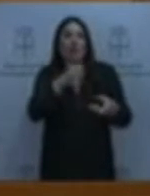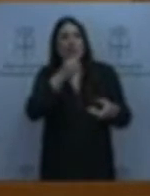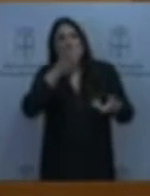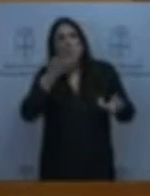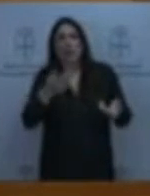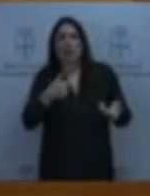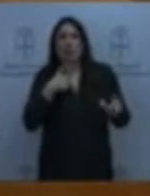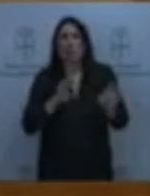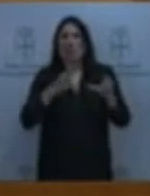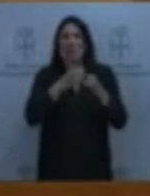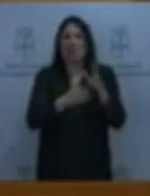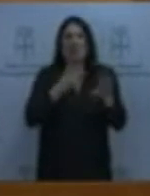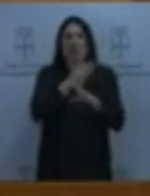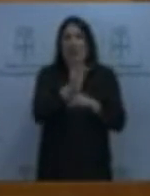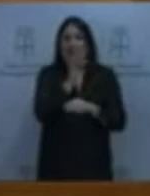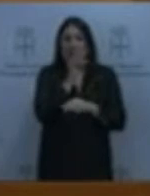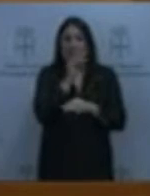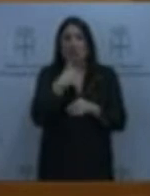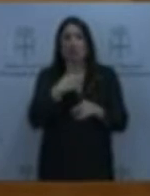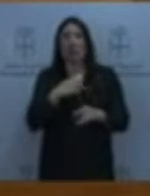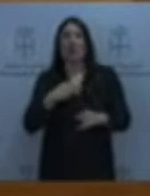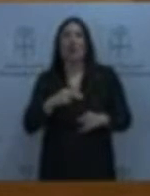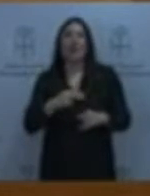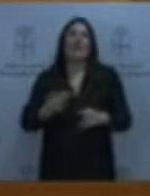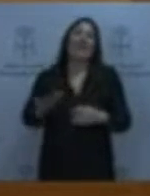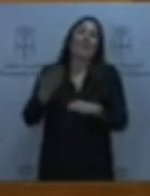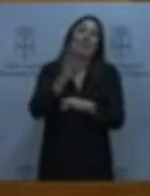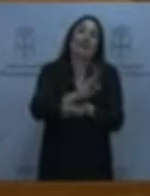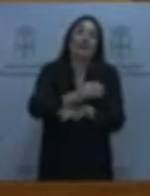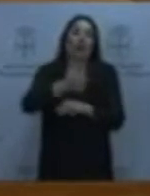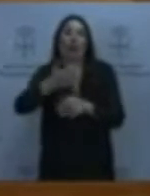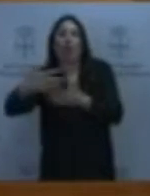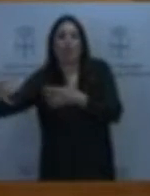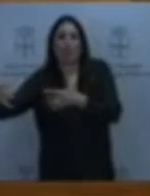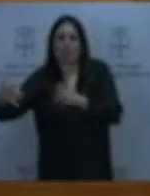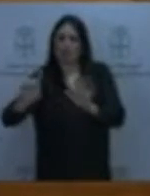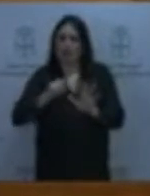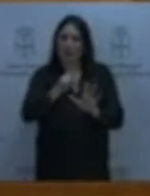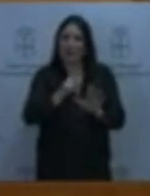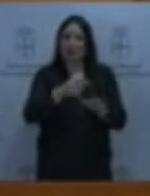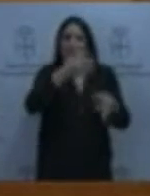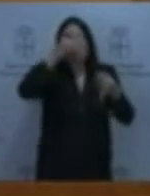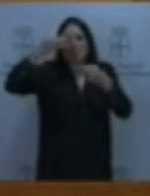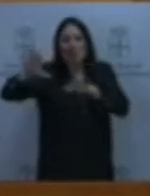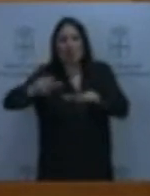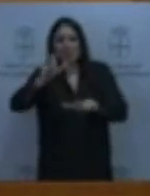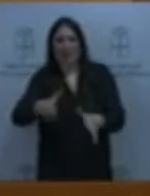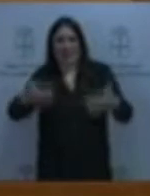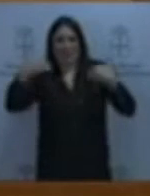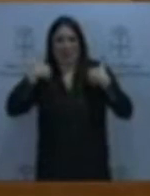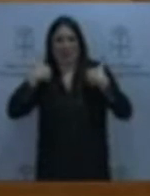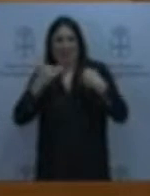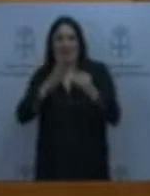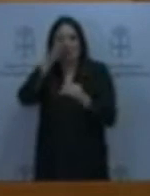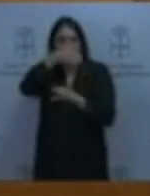todavía no he ido a ninguna reunión, en realidad yo hablo en nombre de, pero, oye, aquí derivamos responsabilidades a las personas físicas que acuden a las reuniones. Me